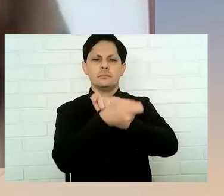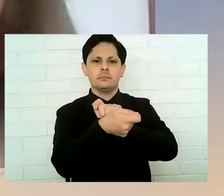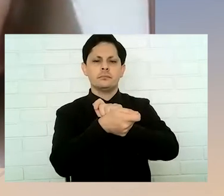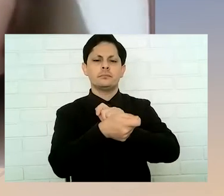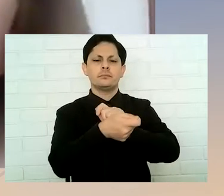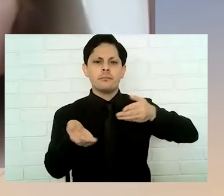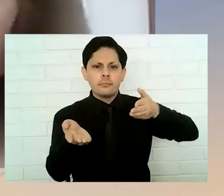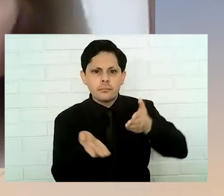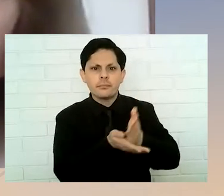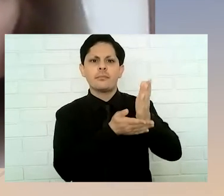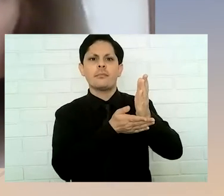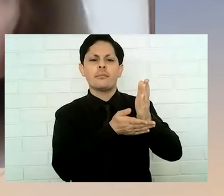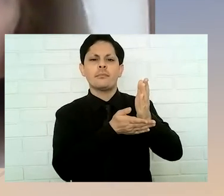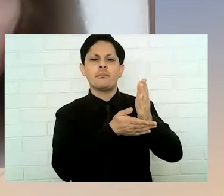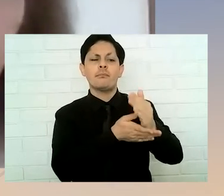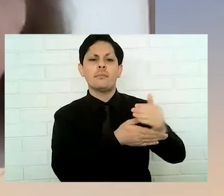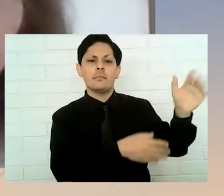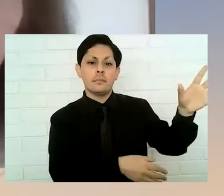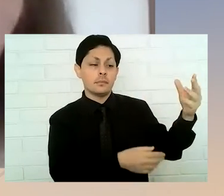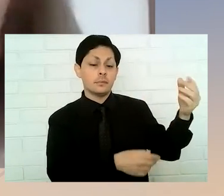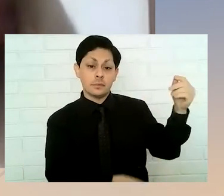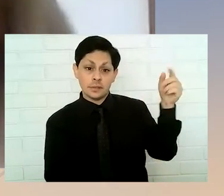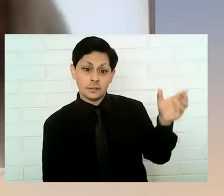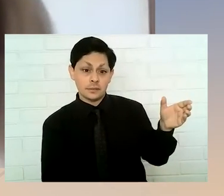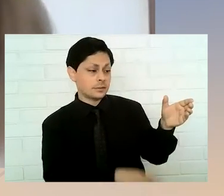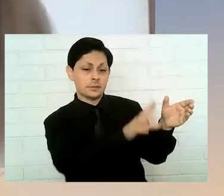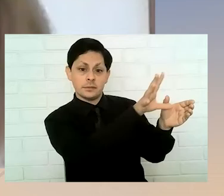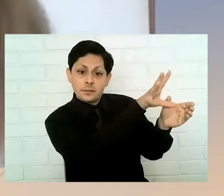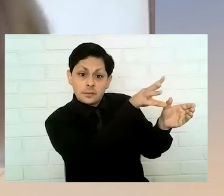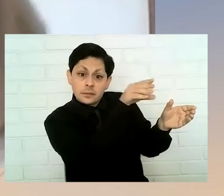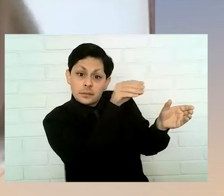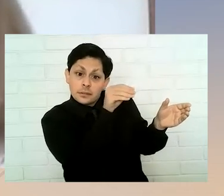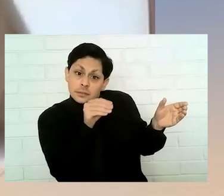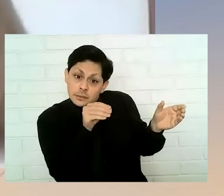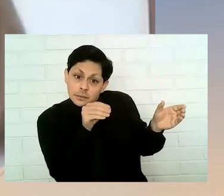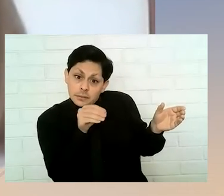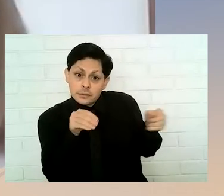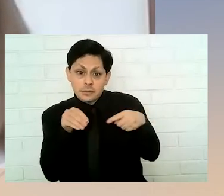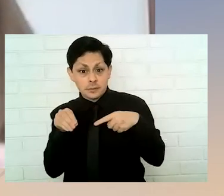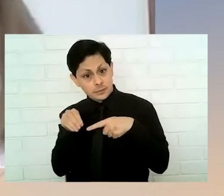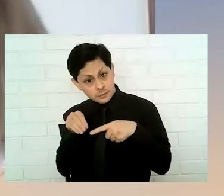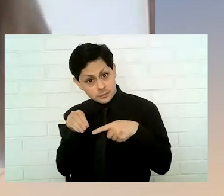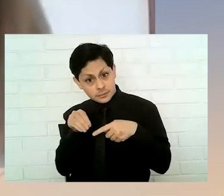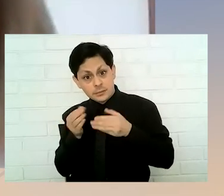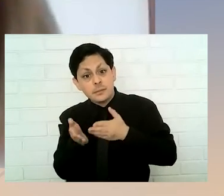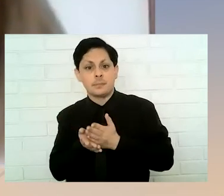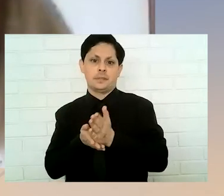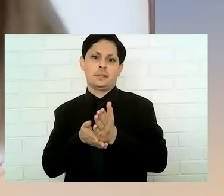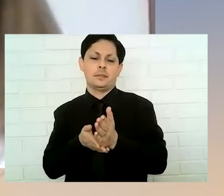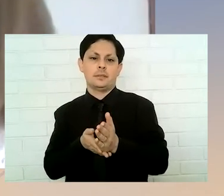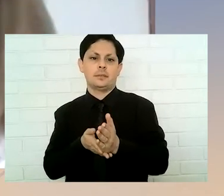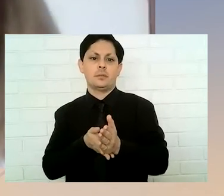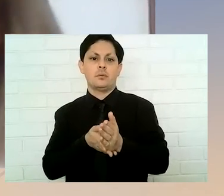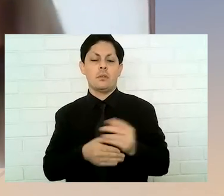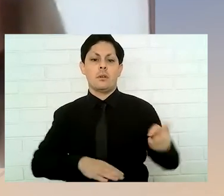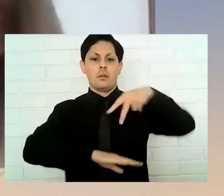lo que el otro trae. Es lo mismo que le pasa a uno. Si uno llega a un ambiente nuevo y parte